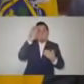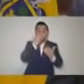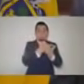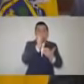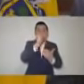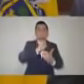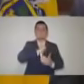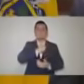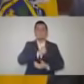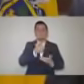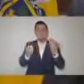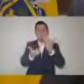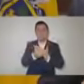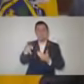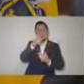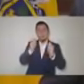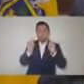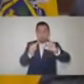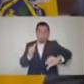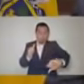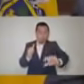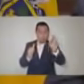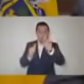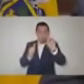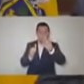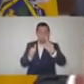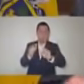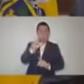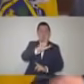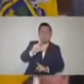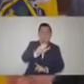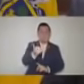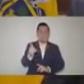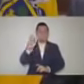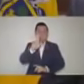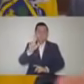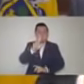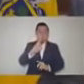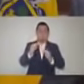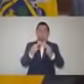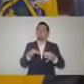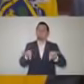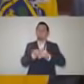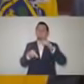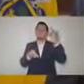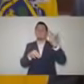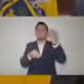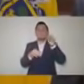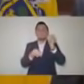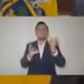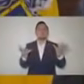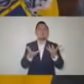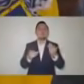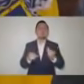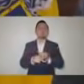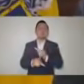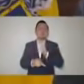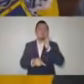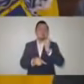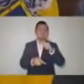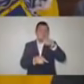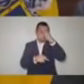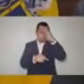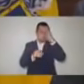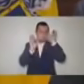recomendaciones de la mesa de salud los datos de hoy domingo del lunes y del martes serán fundamentales para definir lo que sigue la